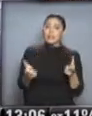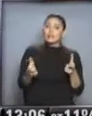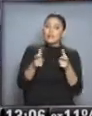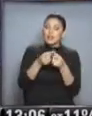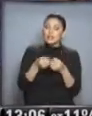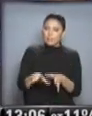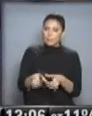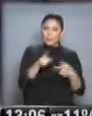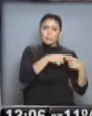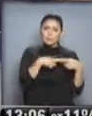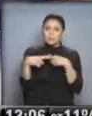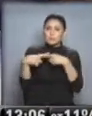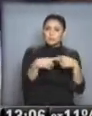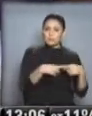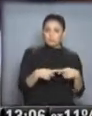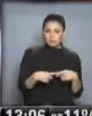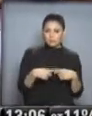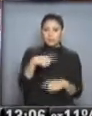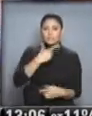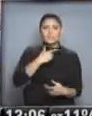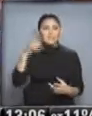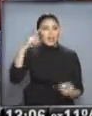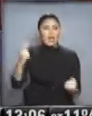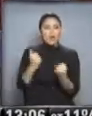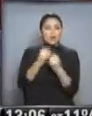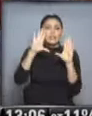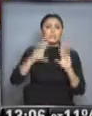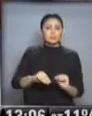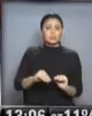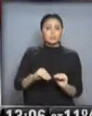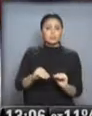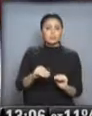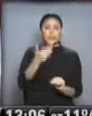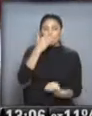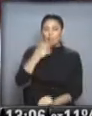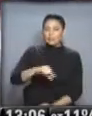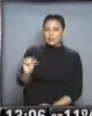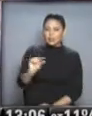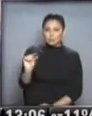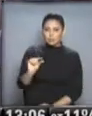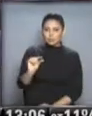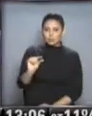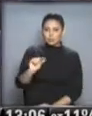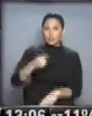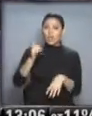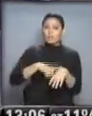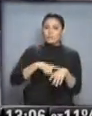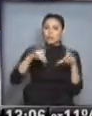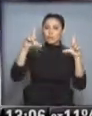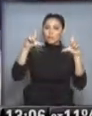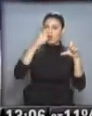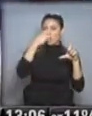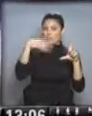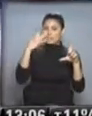las deliberaciones la búsqueda de consensos para luego entre un ratito nada más será el momento de la foto oficial